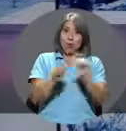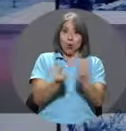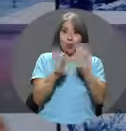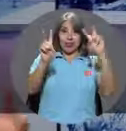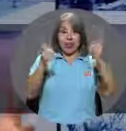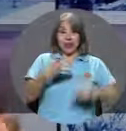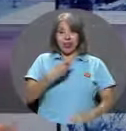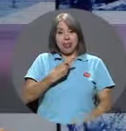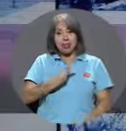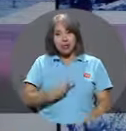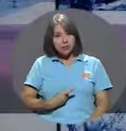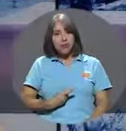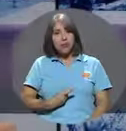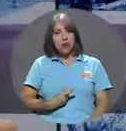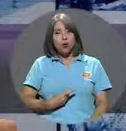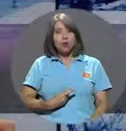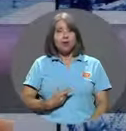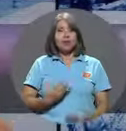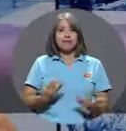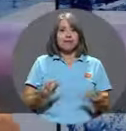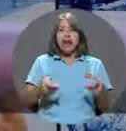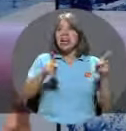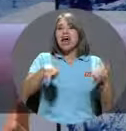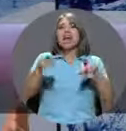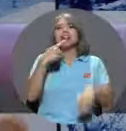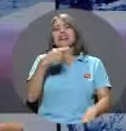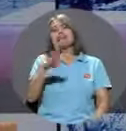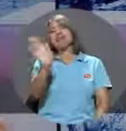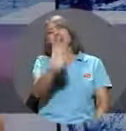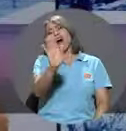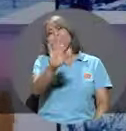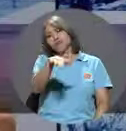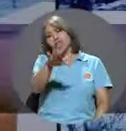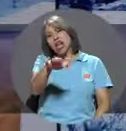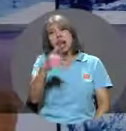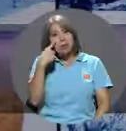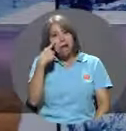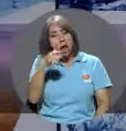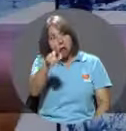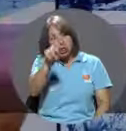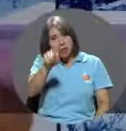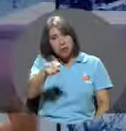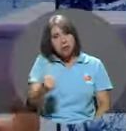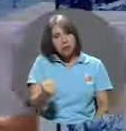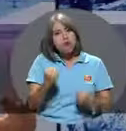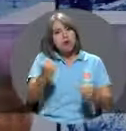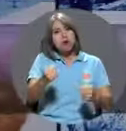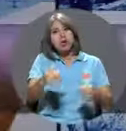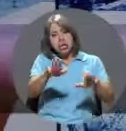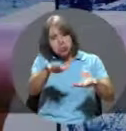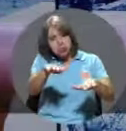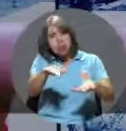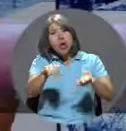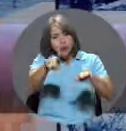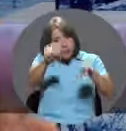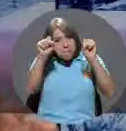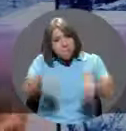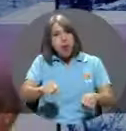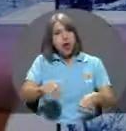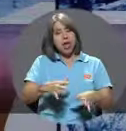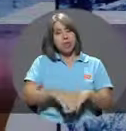la depresión, por ejemplo, el común de la gente le dice, no, mira, tenés que ser muy fuerte,